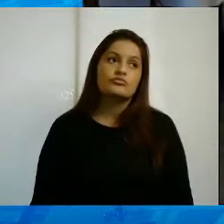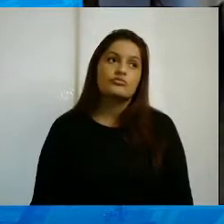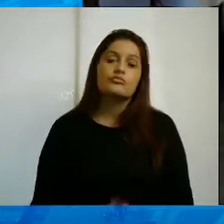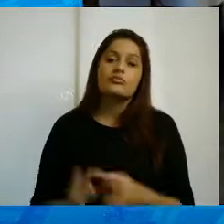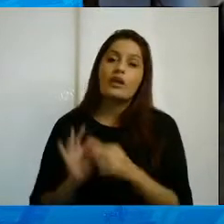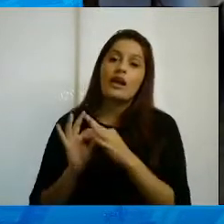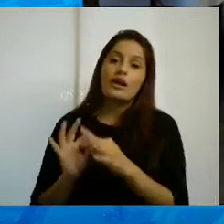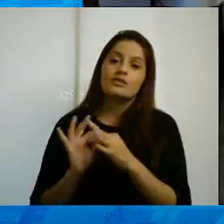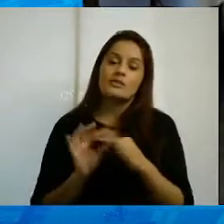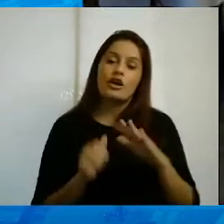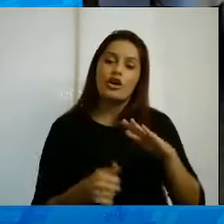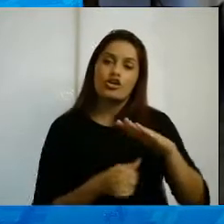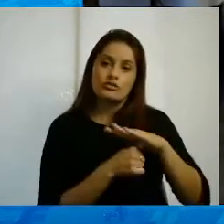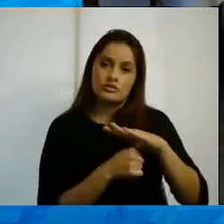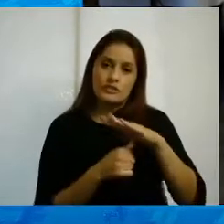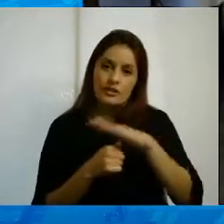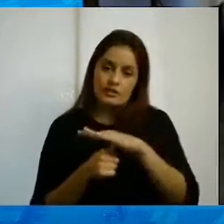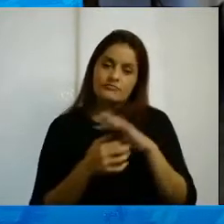Gracias, concejal.